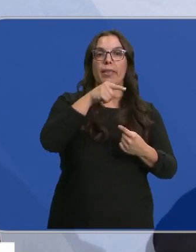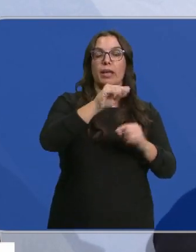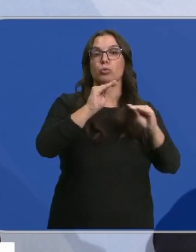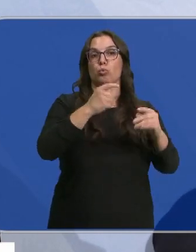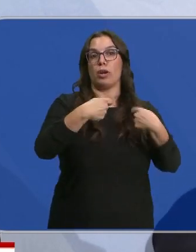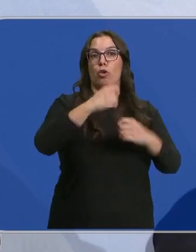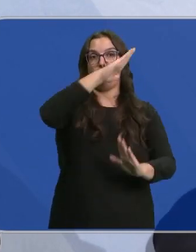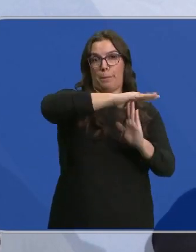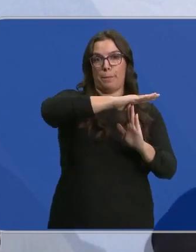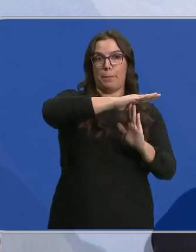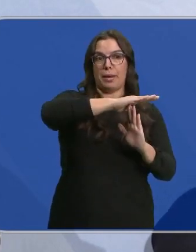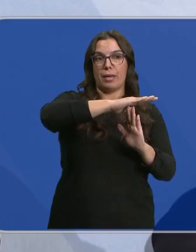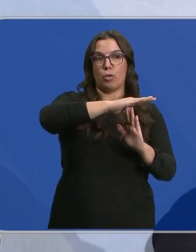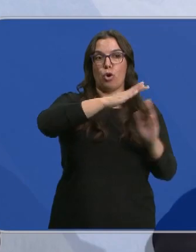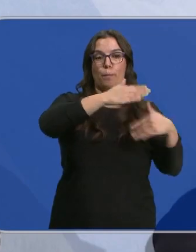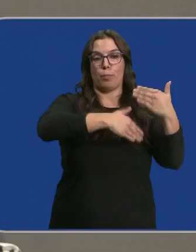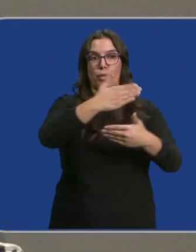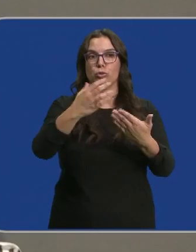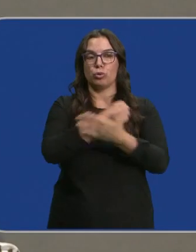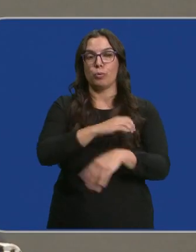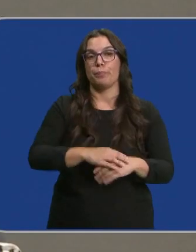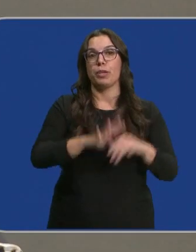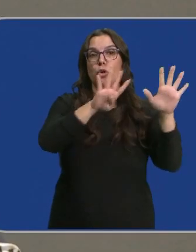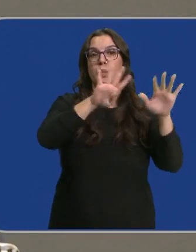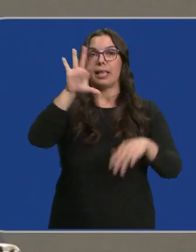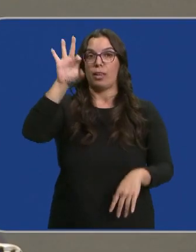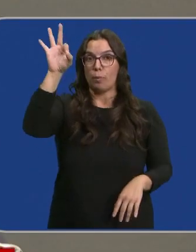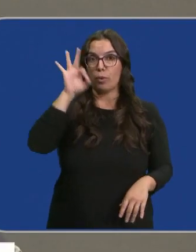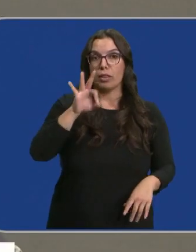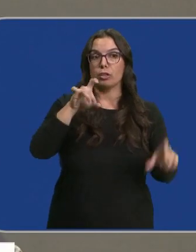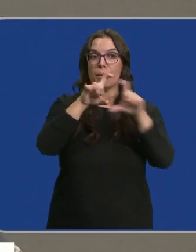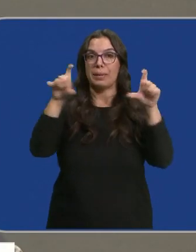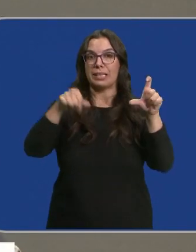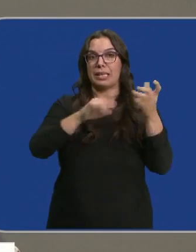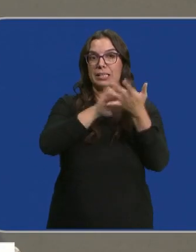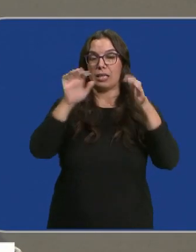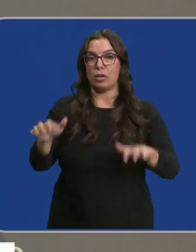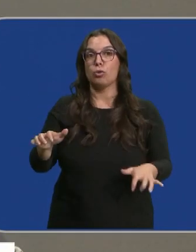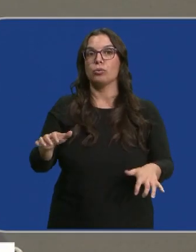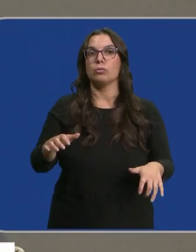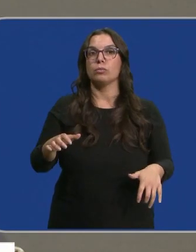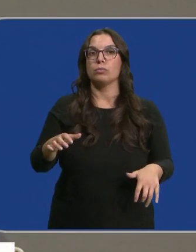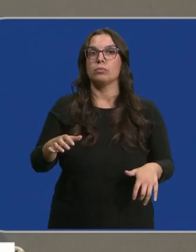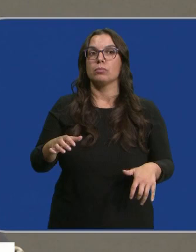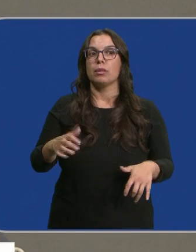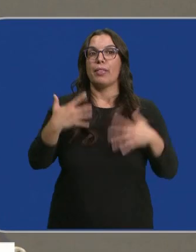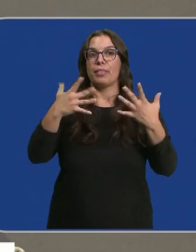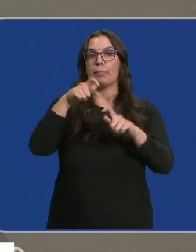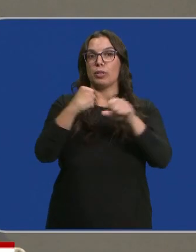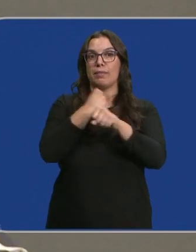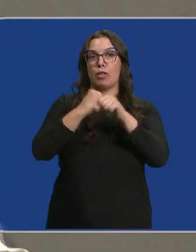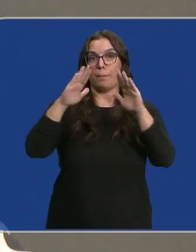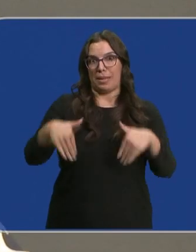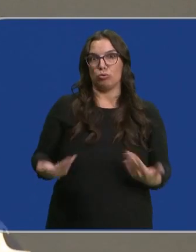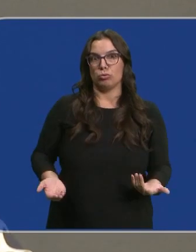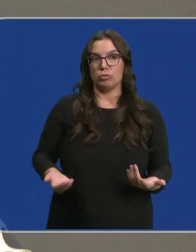en su negocio y en todos sus procesos de negocio. El 95% de las empresas de Castilla y León tienen menos de 10